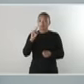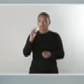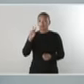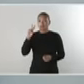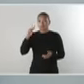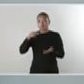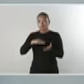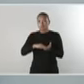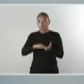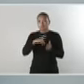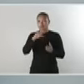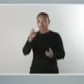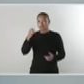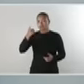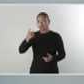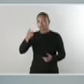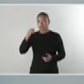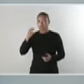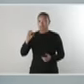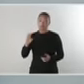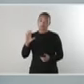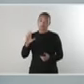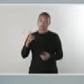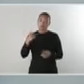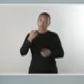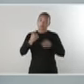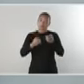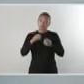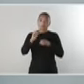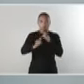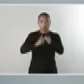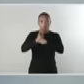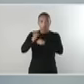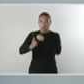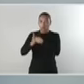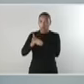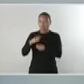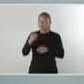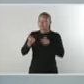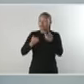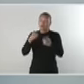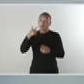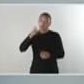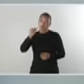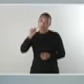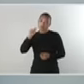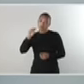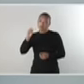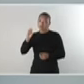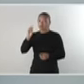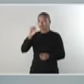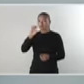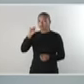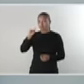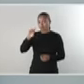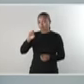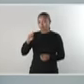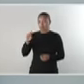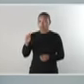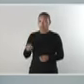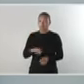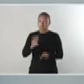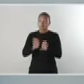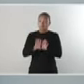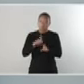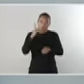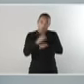millones de pesos anuales que son clasificados como gasto corriente en mis primeros 120 días de gobierno